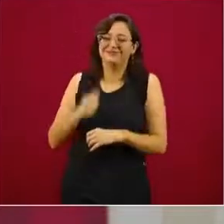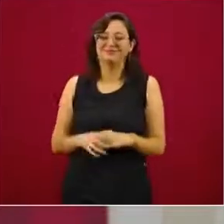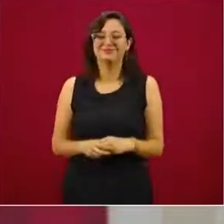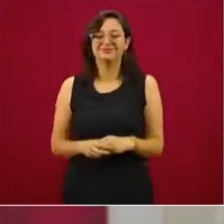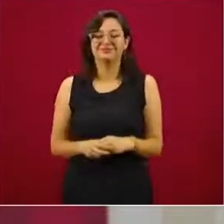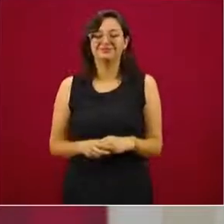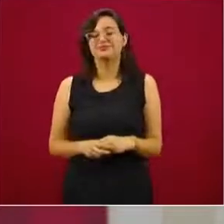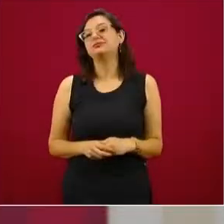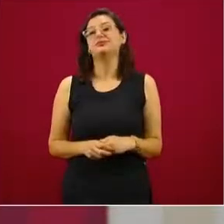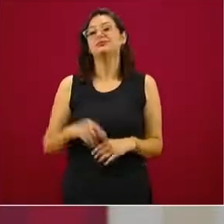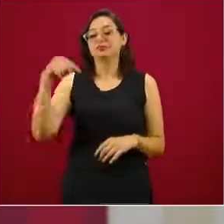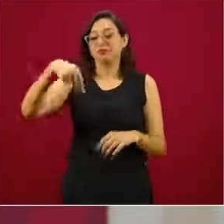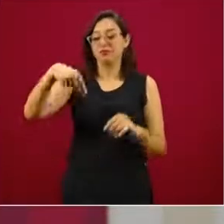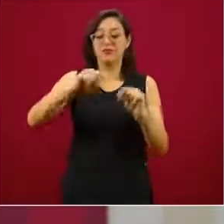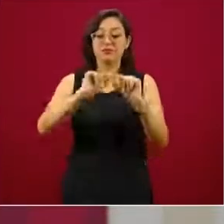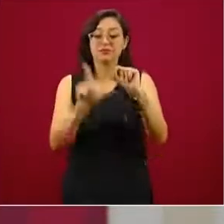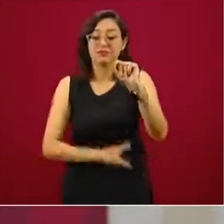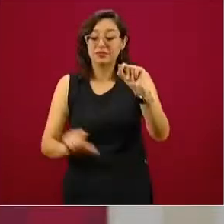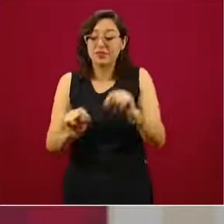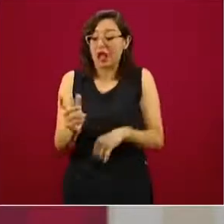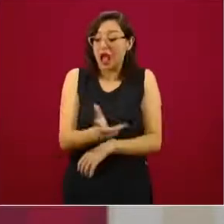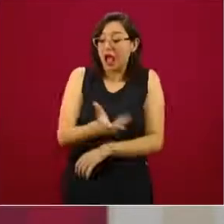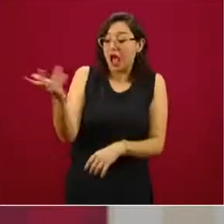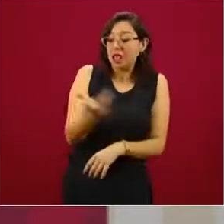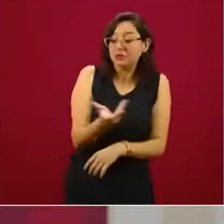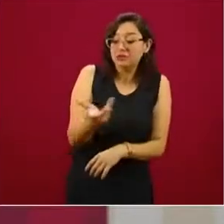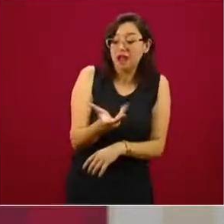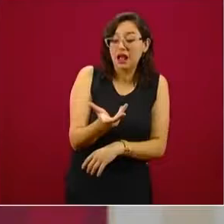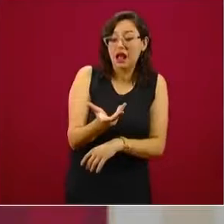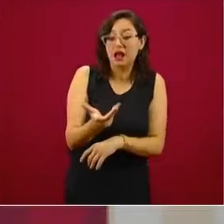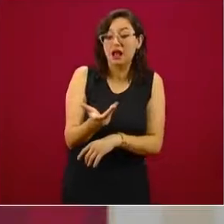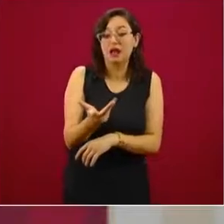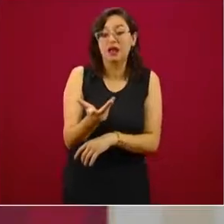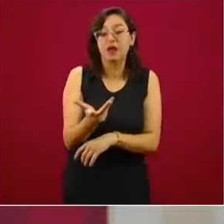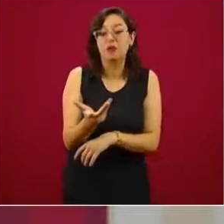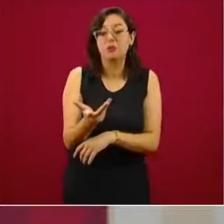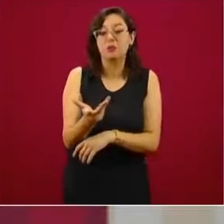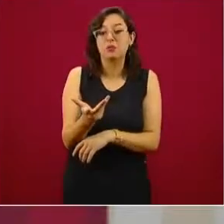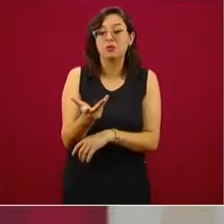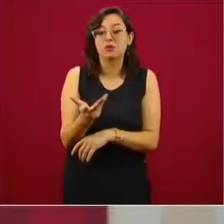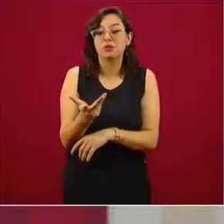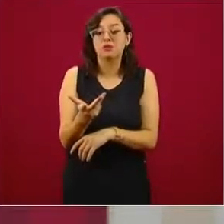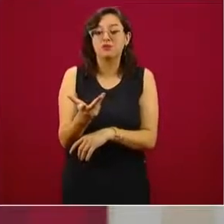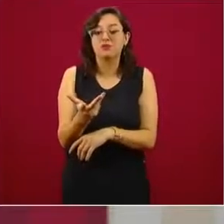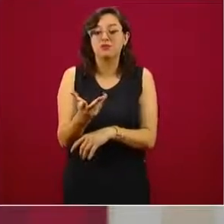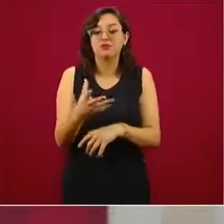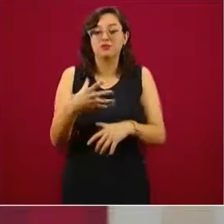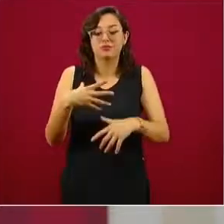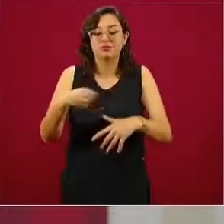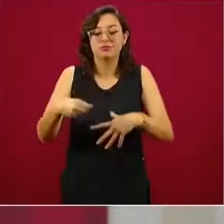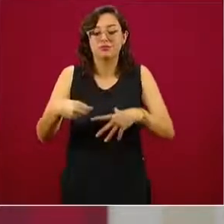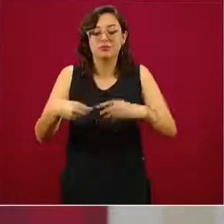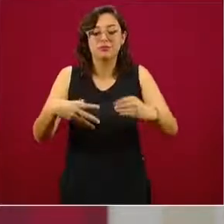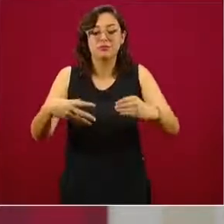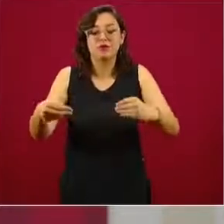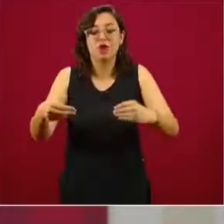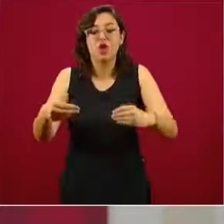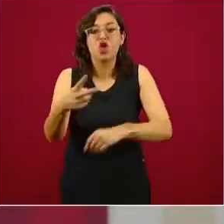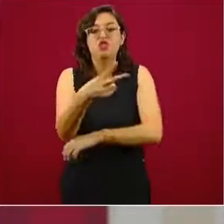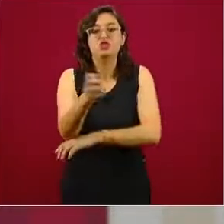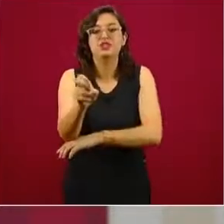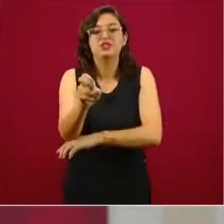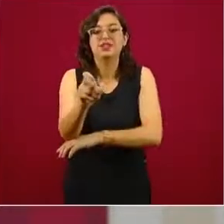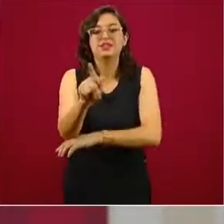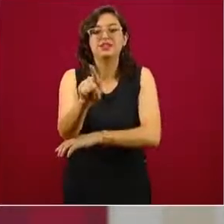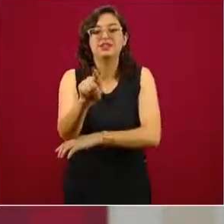Todo lo que hagamos en México lo tenemos que multiplicar por 237,000 escuelas.